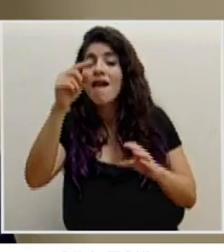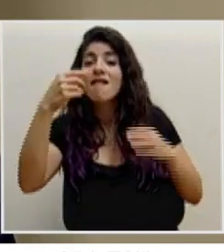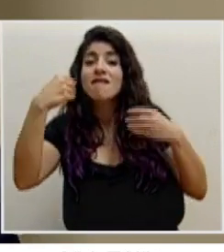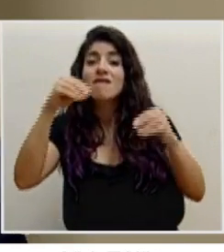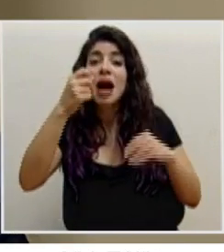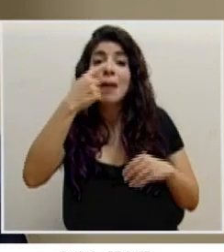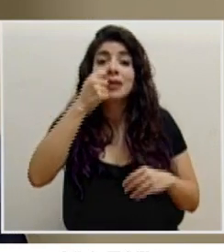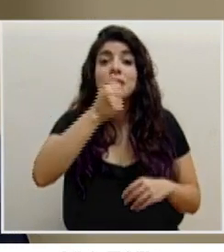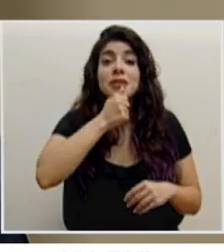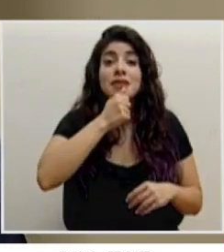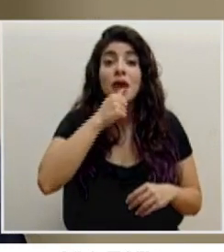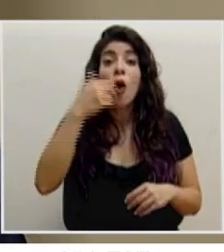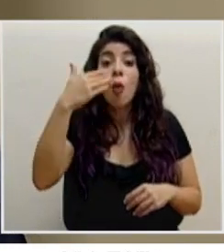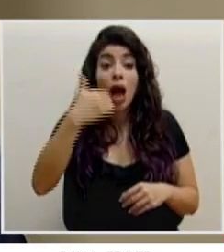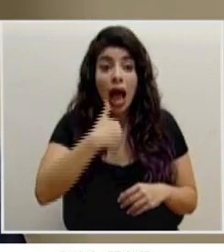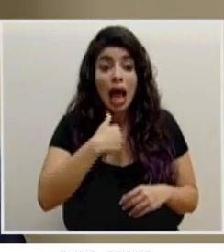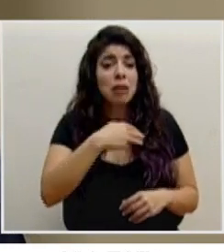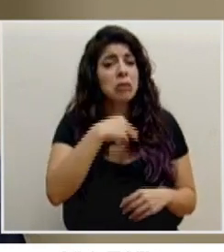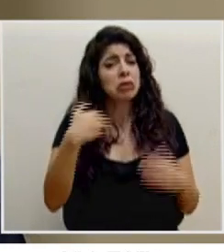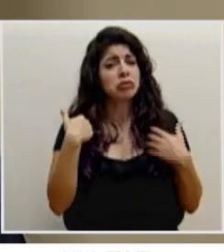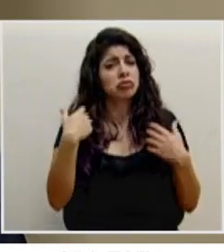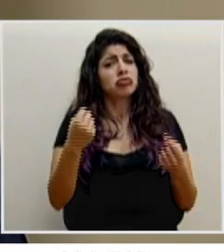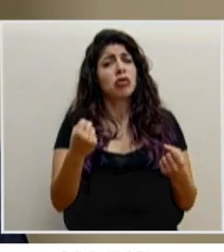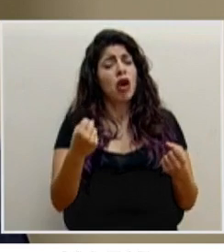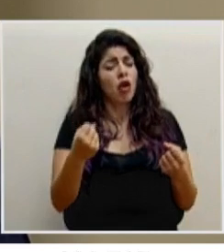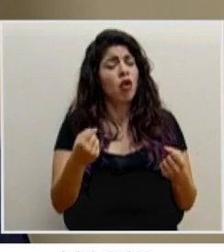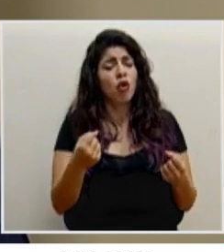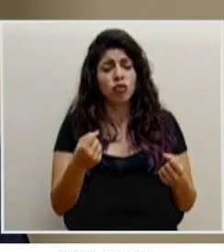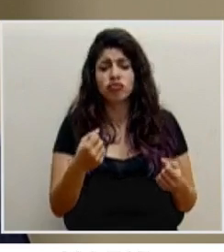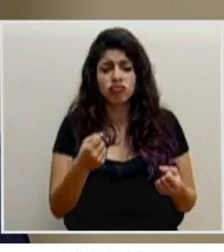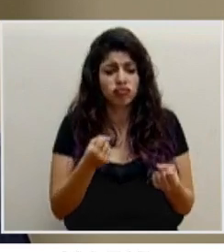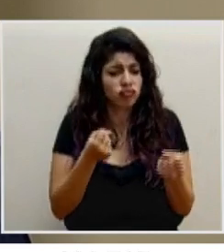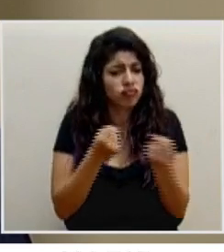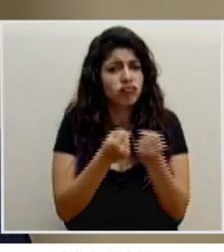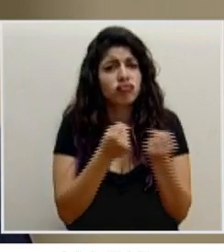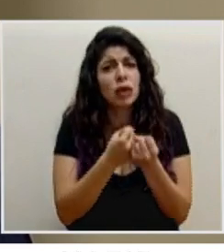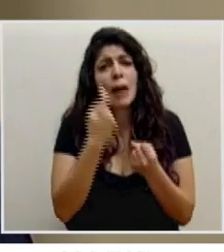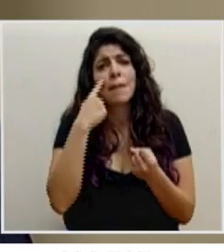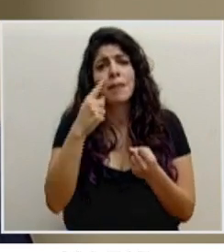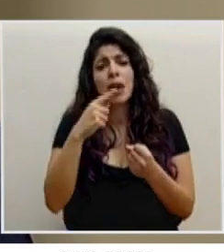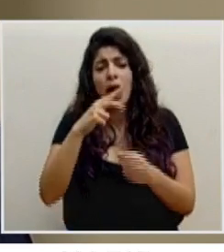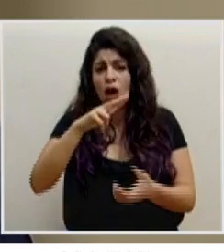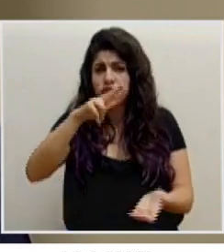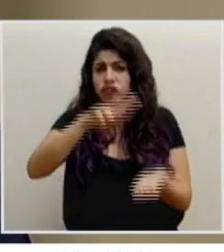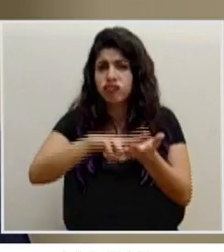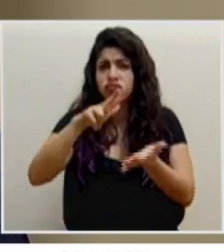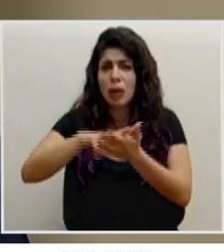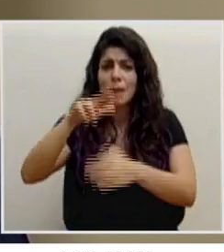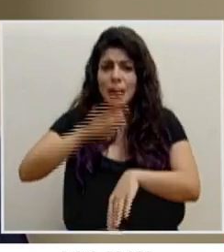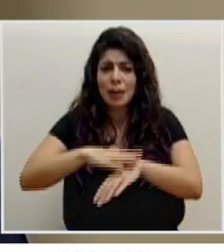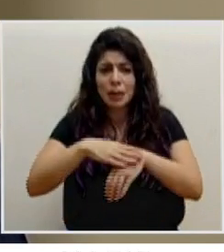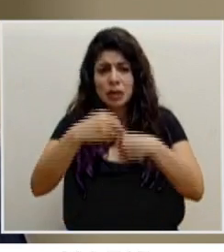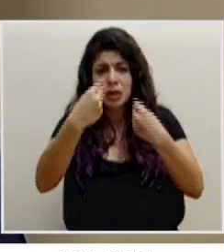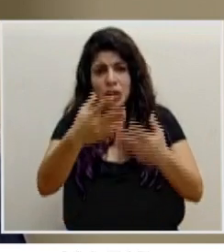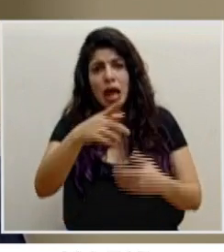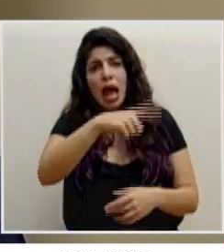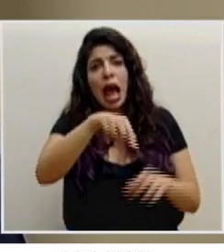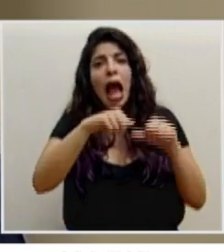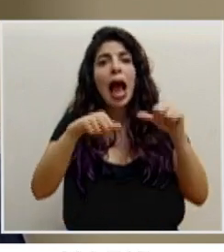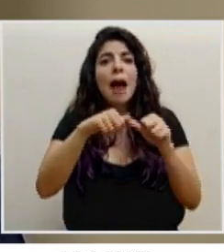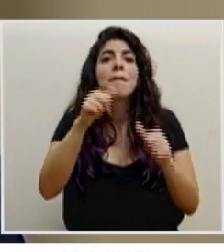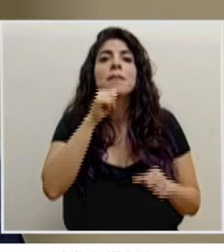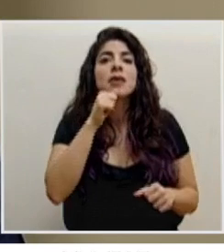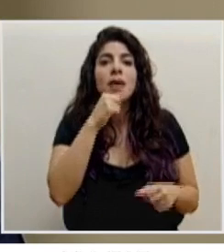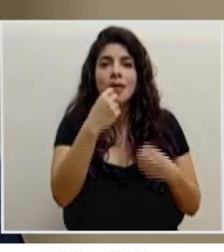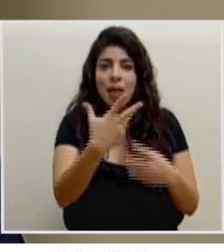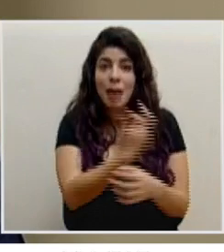privadas, el Ministerio de Salud será sumamente diligente para que eso se logre autorizar y que haya vacuna en el sector privado, porque a